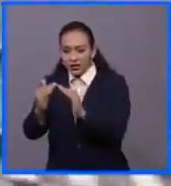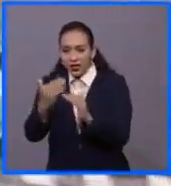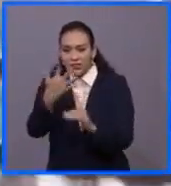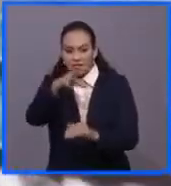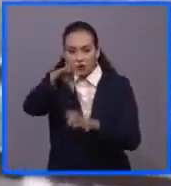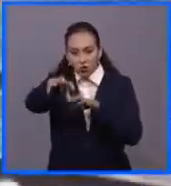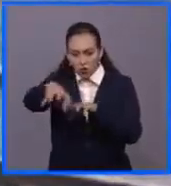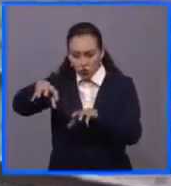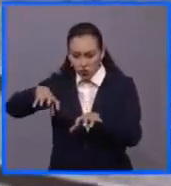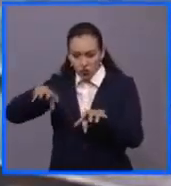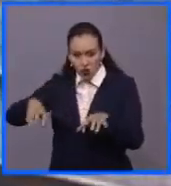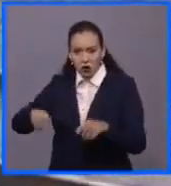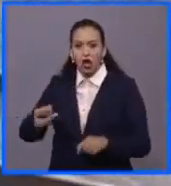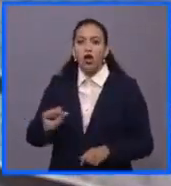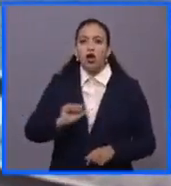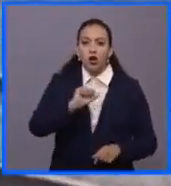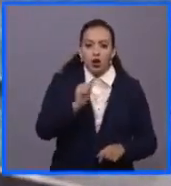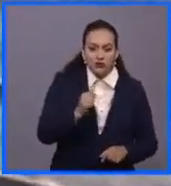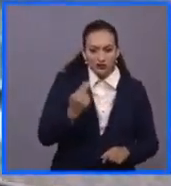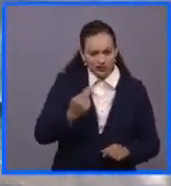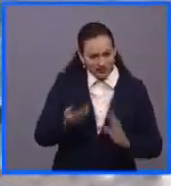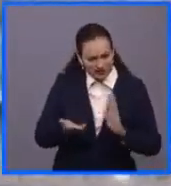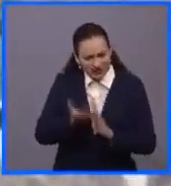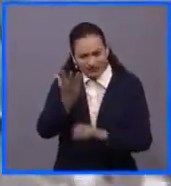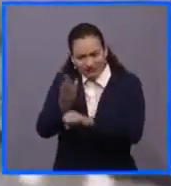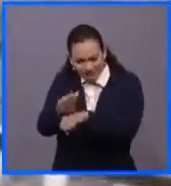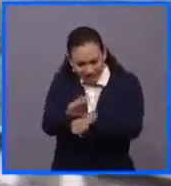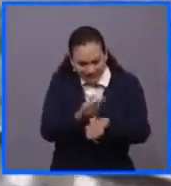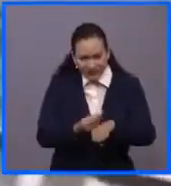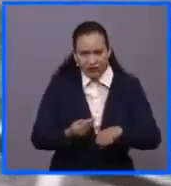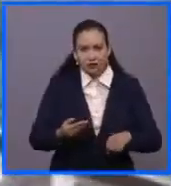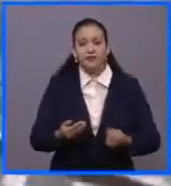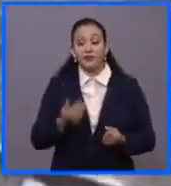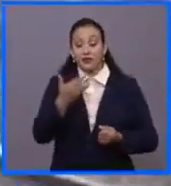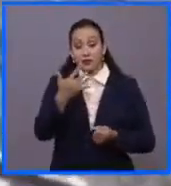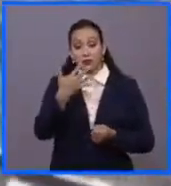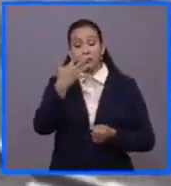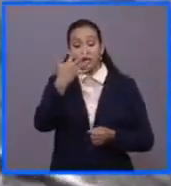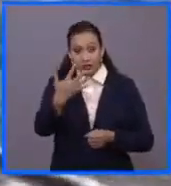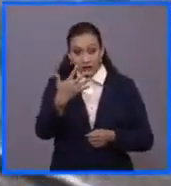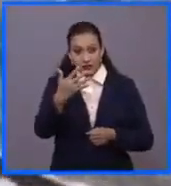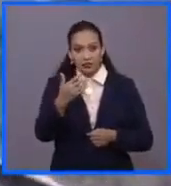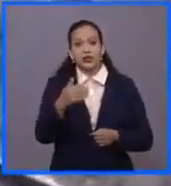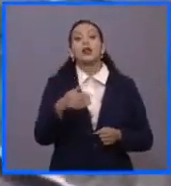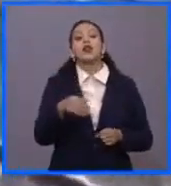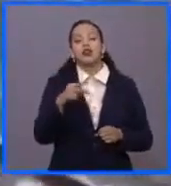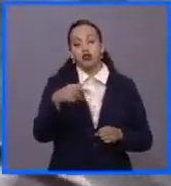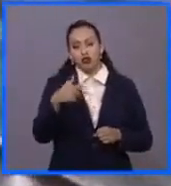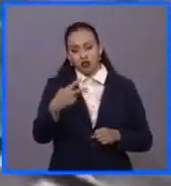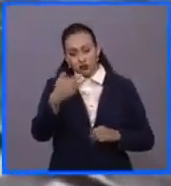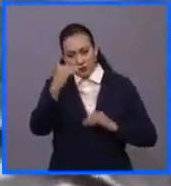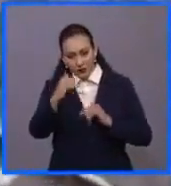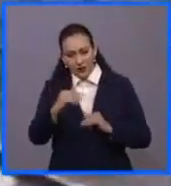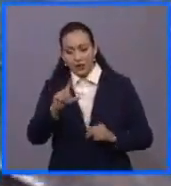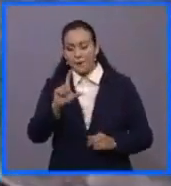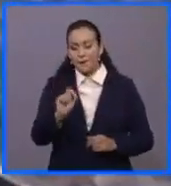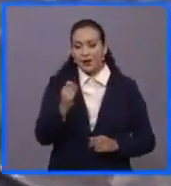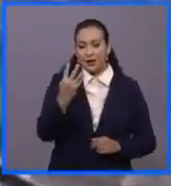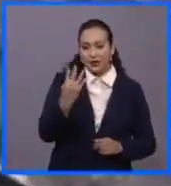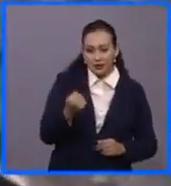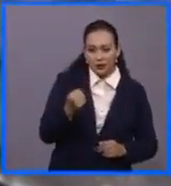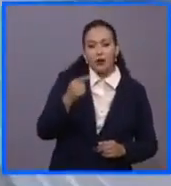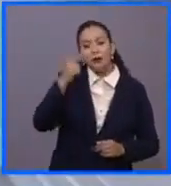5 colonias, 11 que requieren reconstrucción total, 55 parcial, 12 mínima y 29